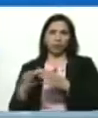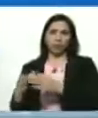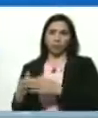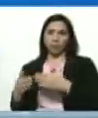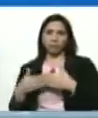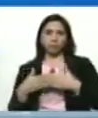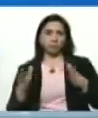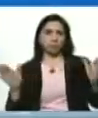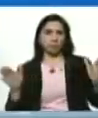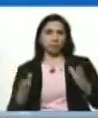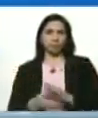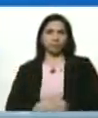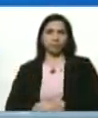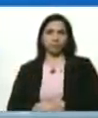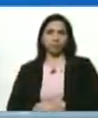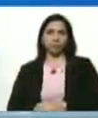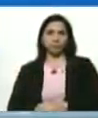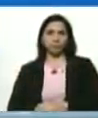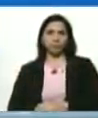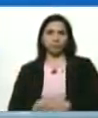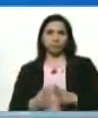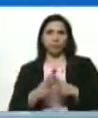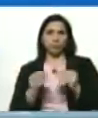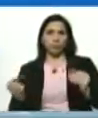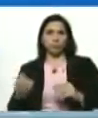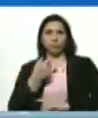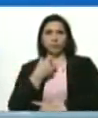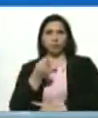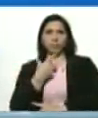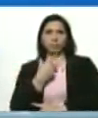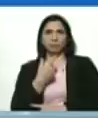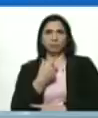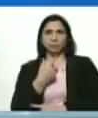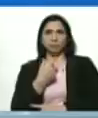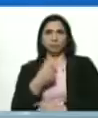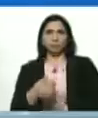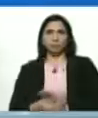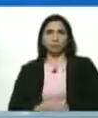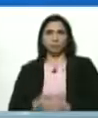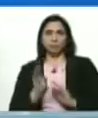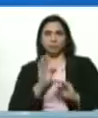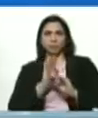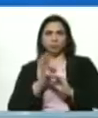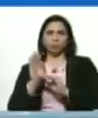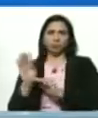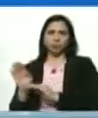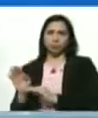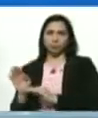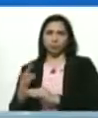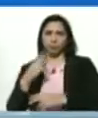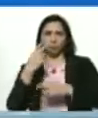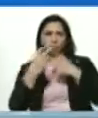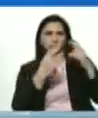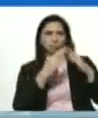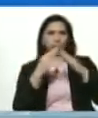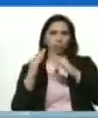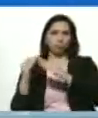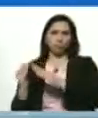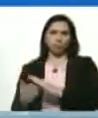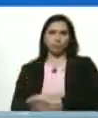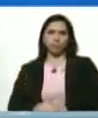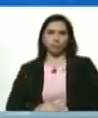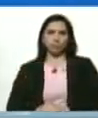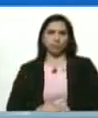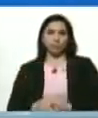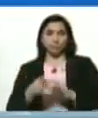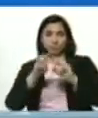garantizar todos los medicamentos los cuidados las visitas casa por casa y